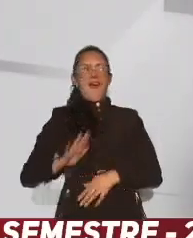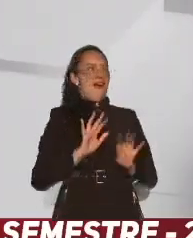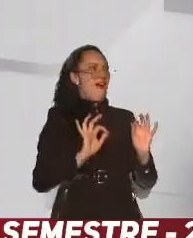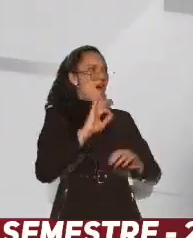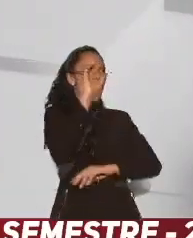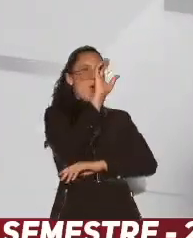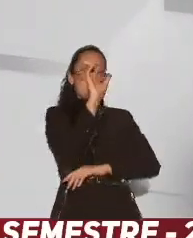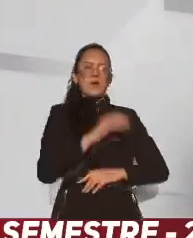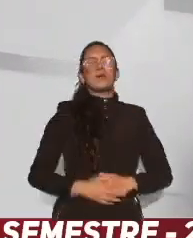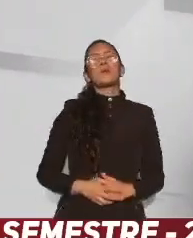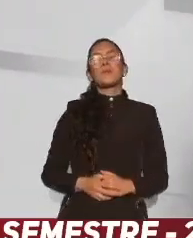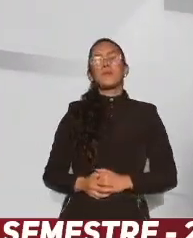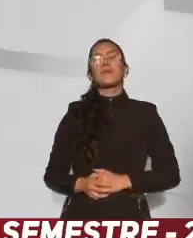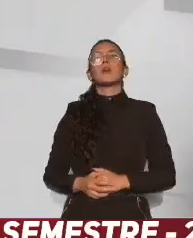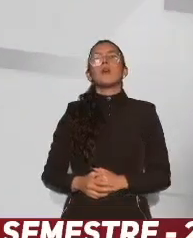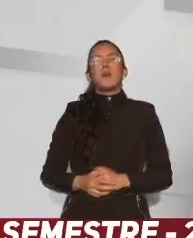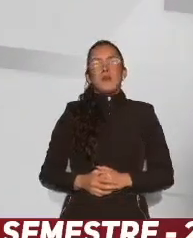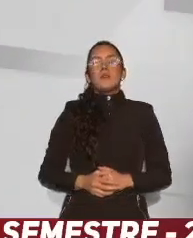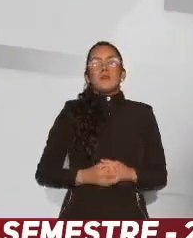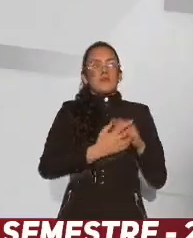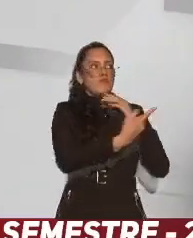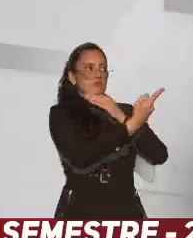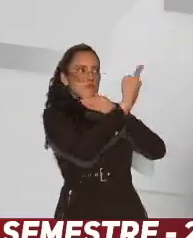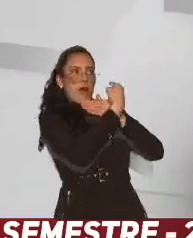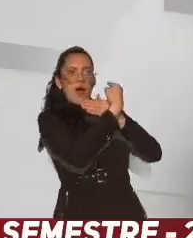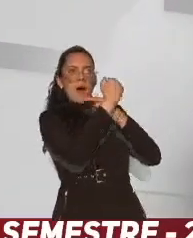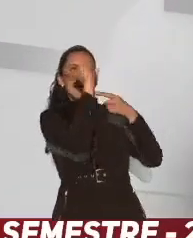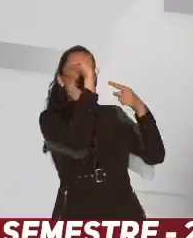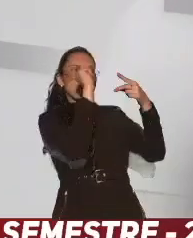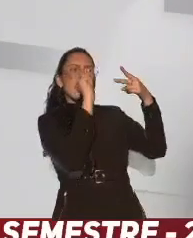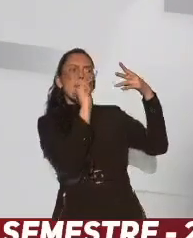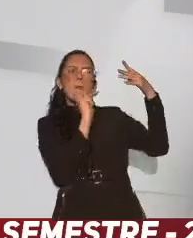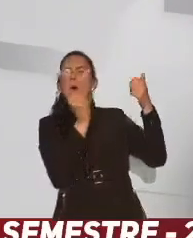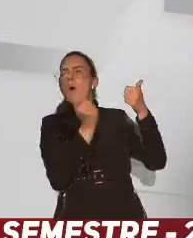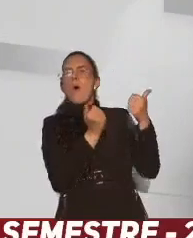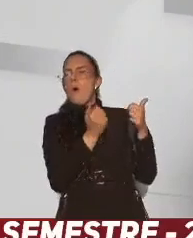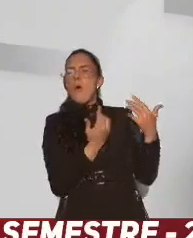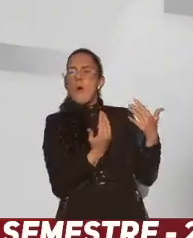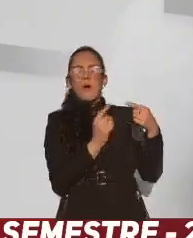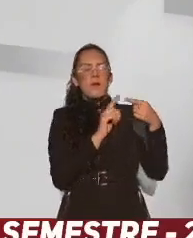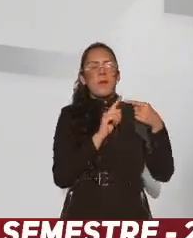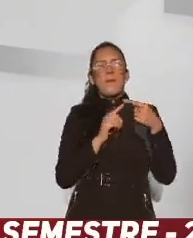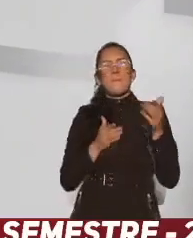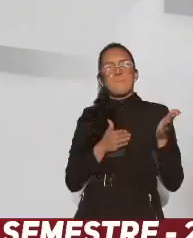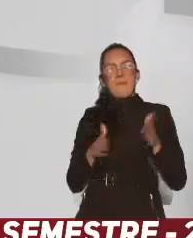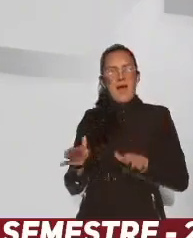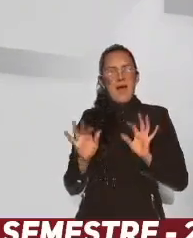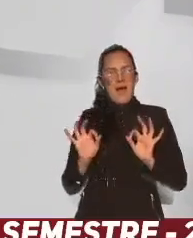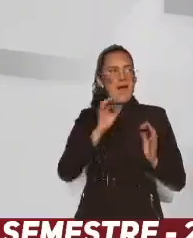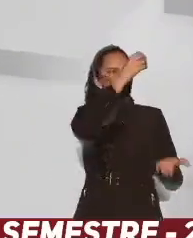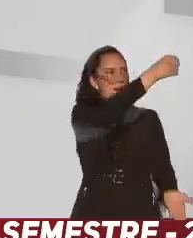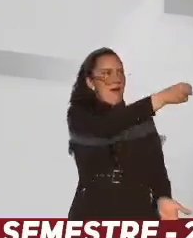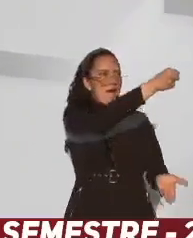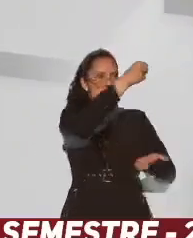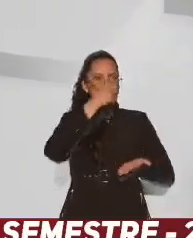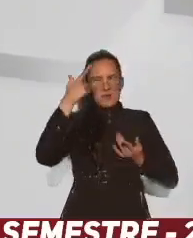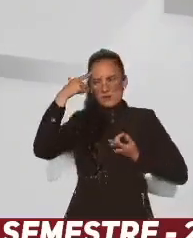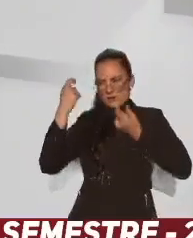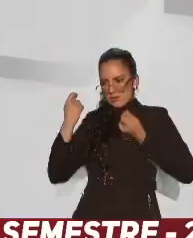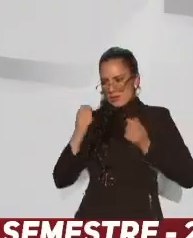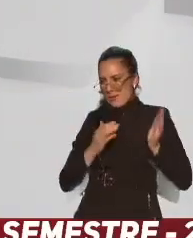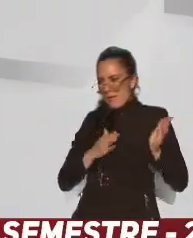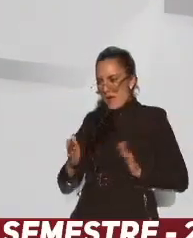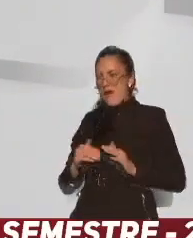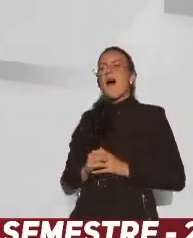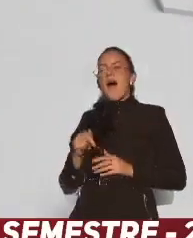Dentro de esas directrices está el planeamiento de la inversión de los recursos en nuestro